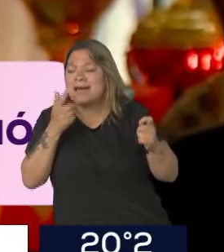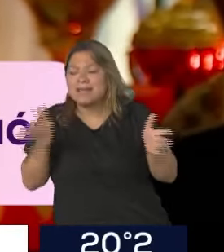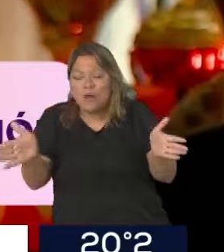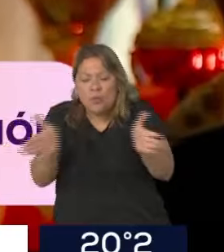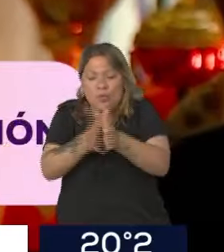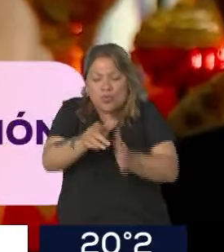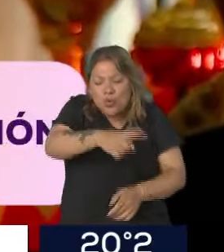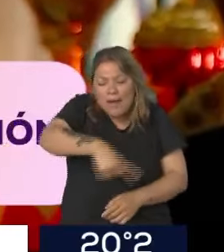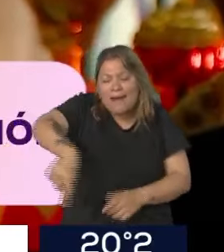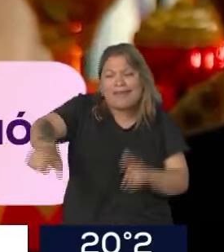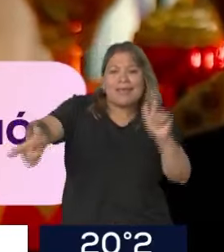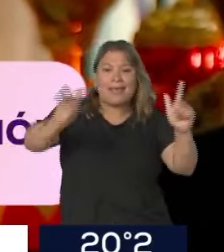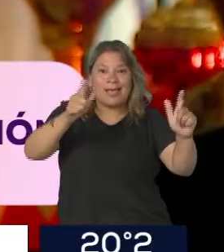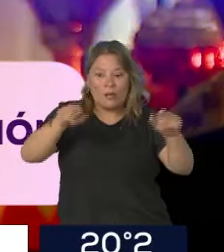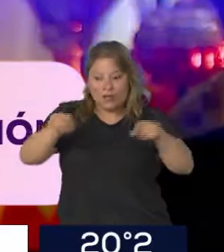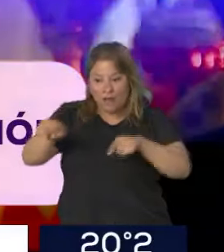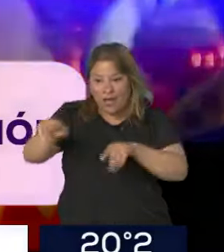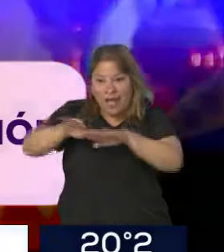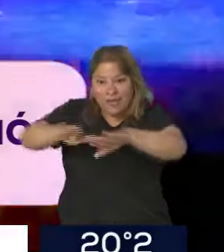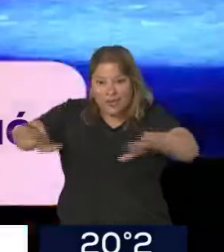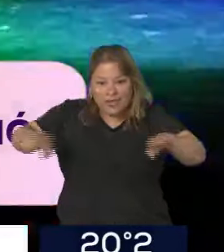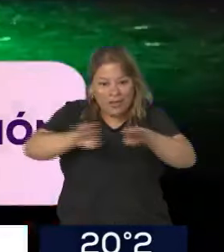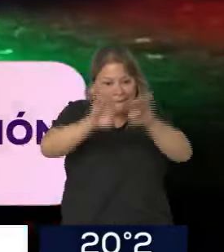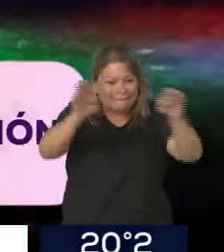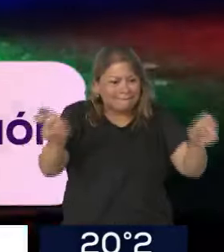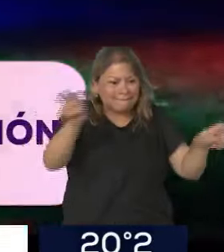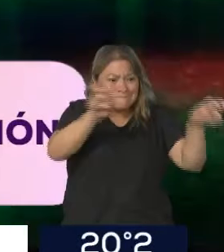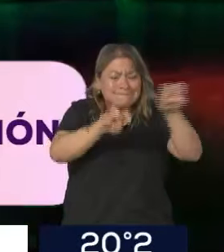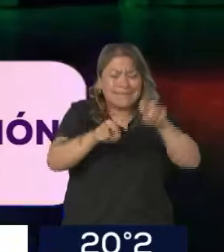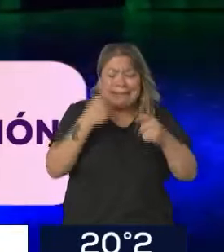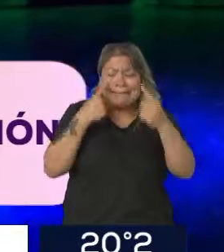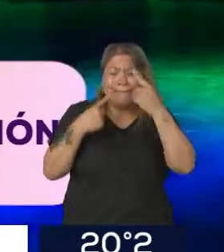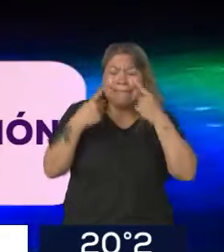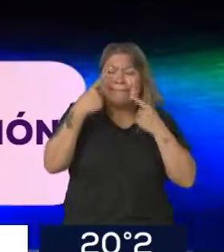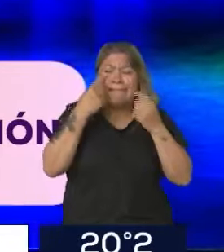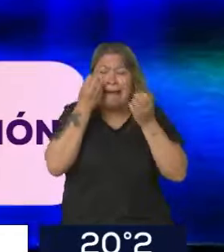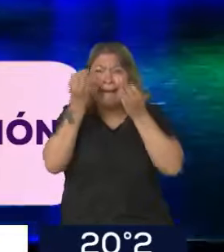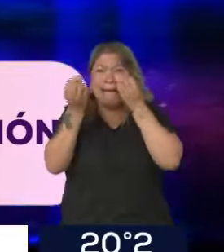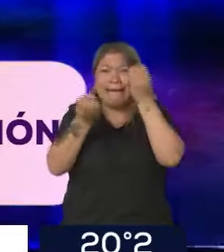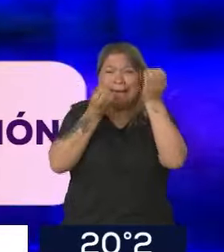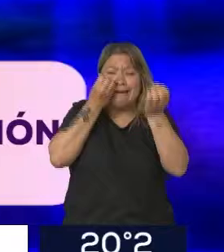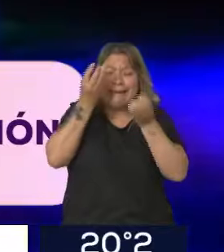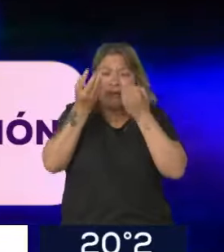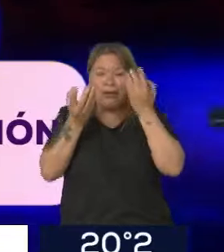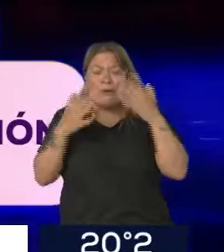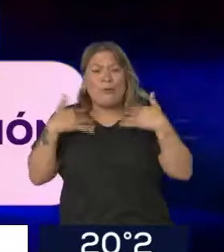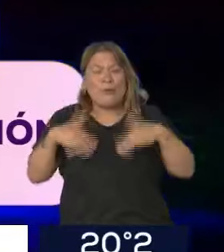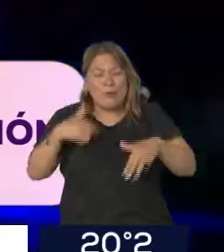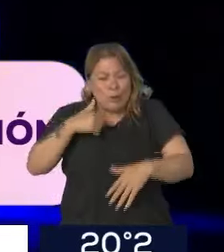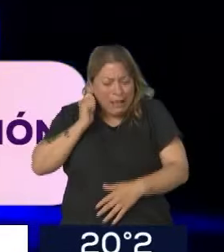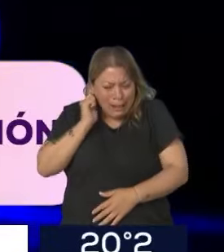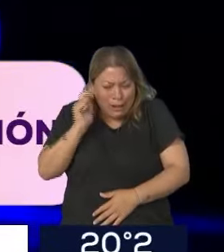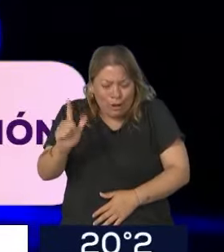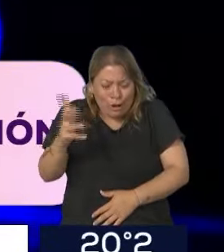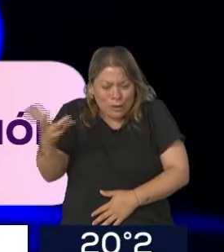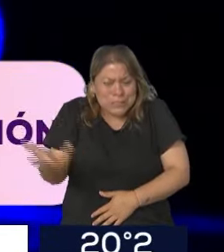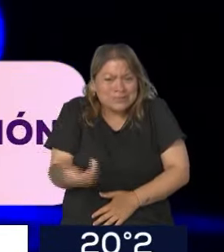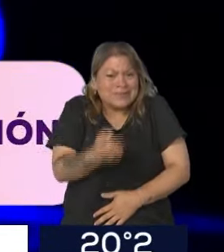No sabes, cada vez que los veo arriba de un escenario, se me caen las lágrimas porque digo, ay, Dios mío, lo que logré, lo que